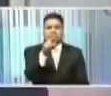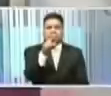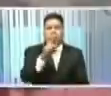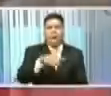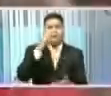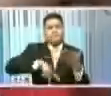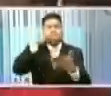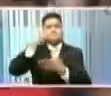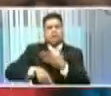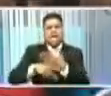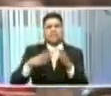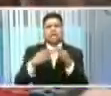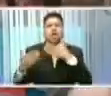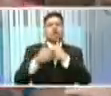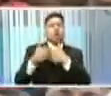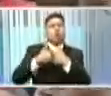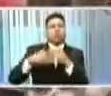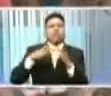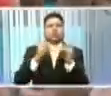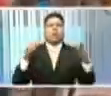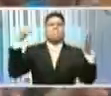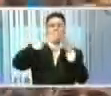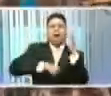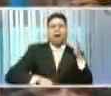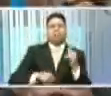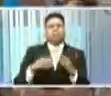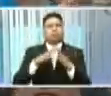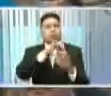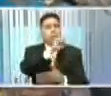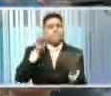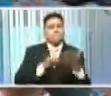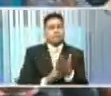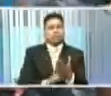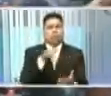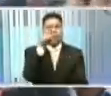de violencia fascista y racista, Ramos Aló.